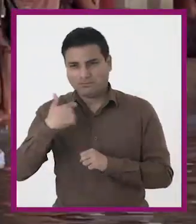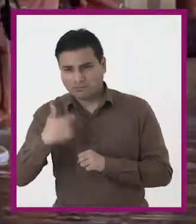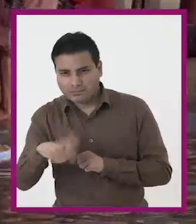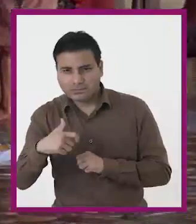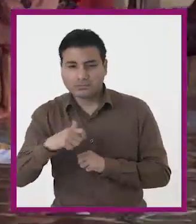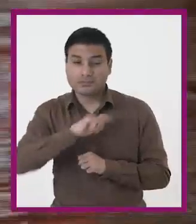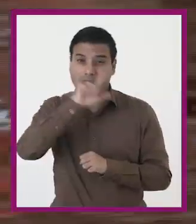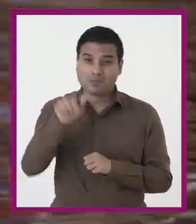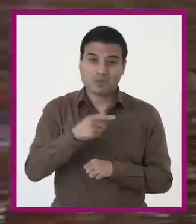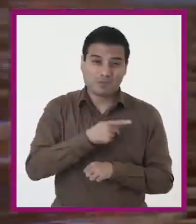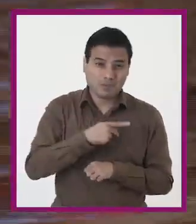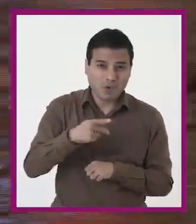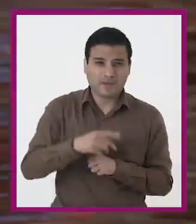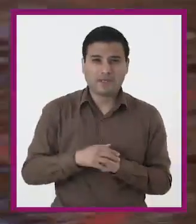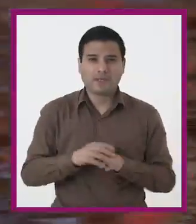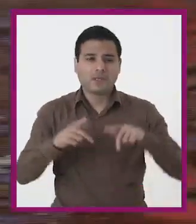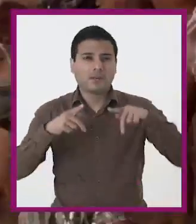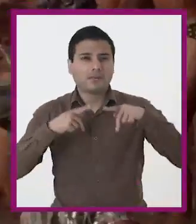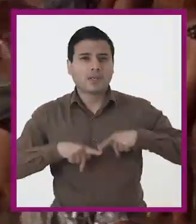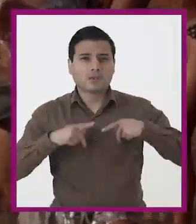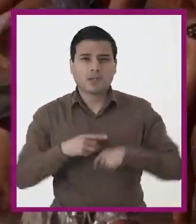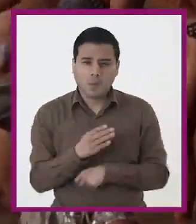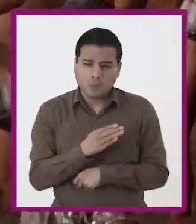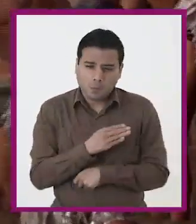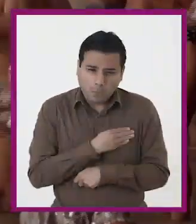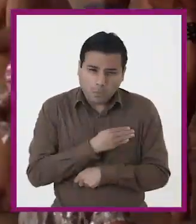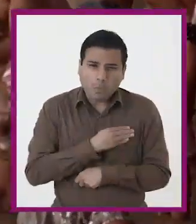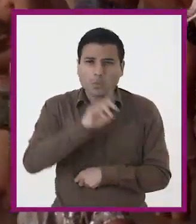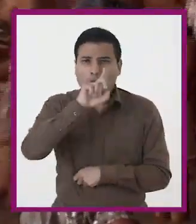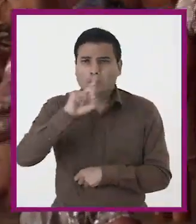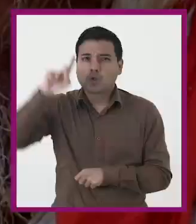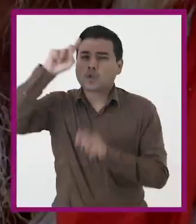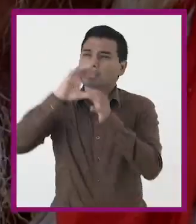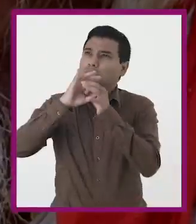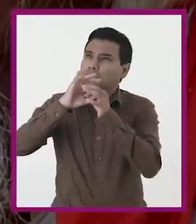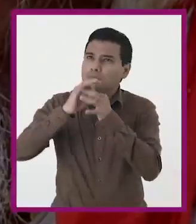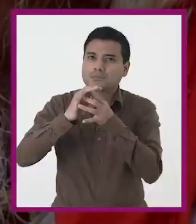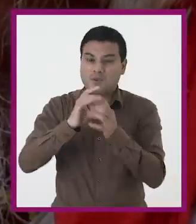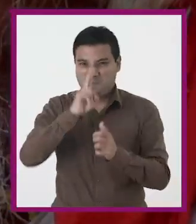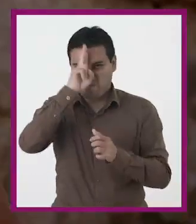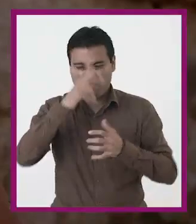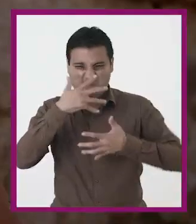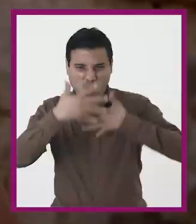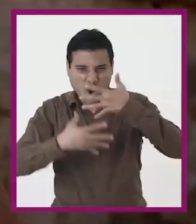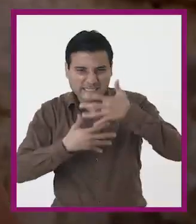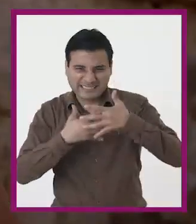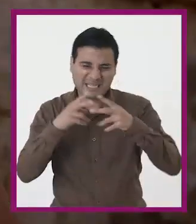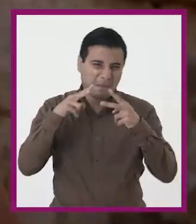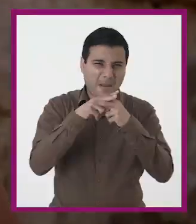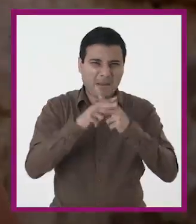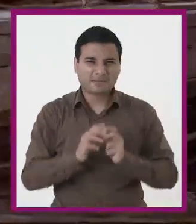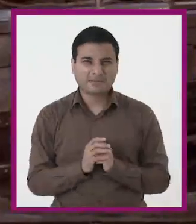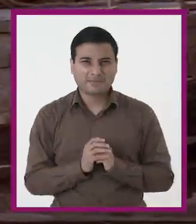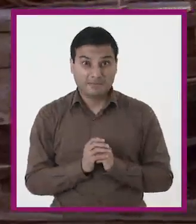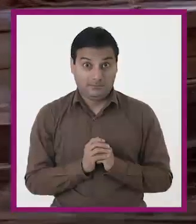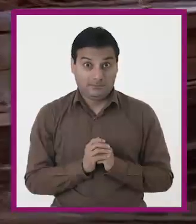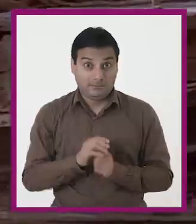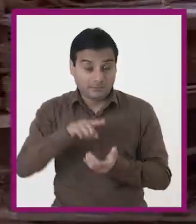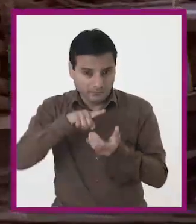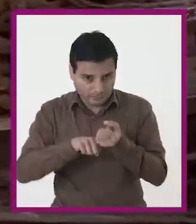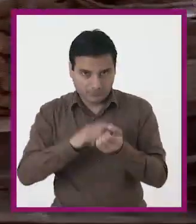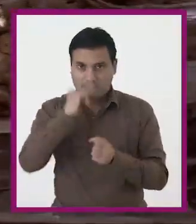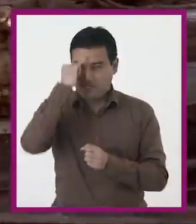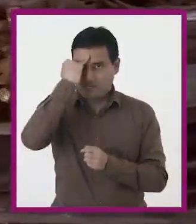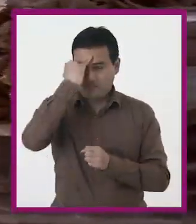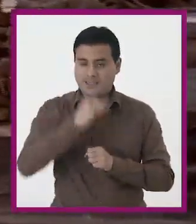miserias, de espiritualidad y violencia, de sabiduría y prejuicio, que son nuestro relato común, han